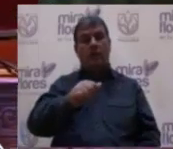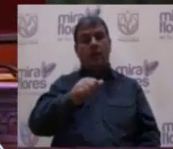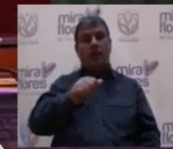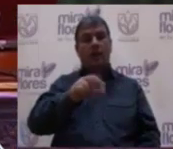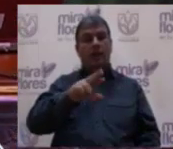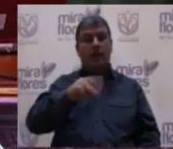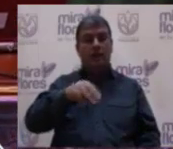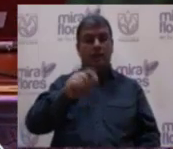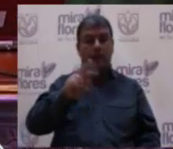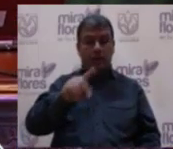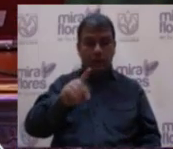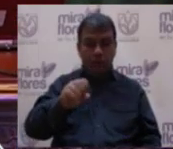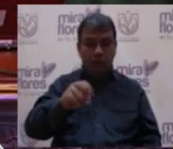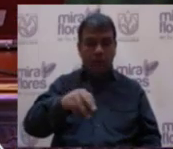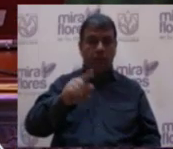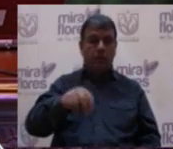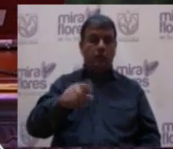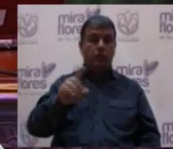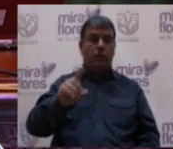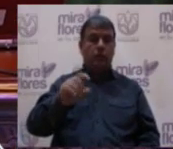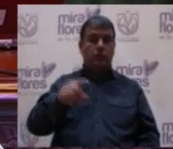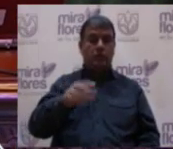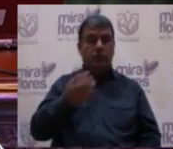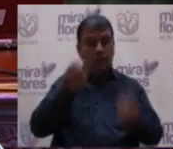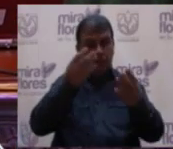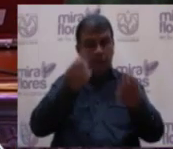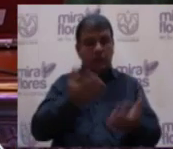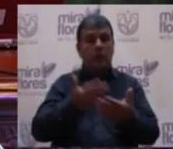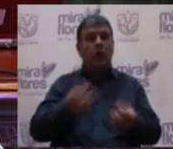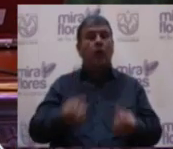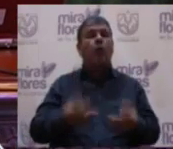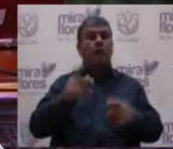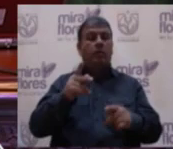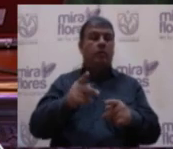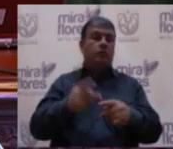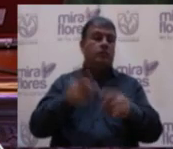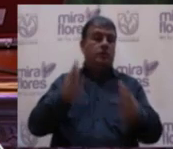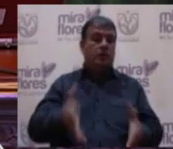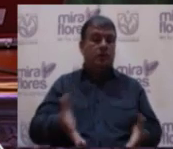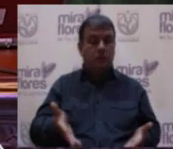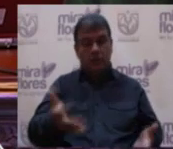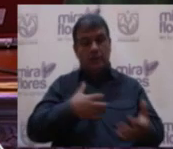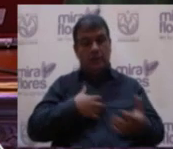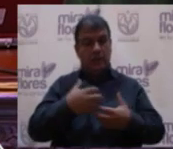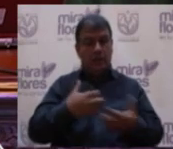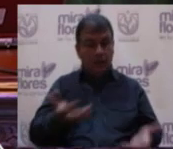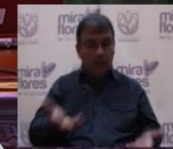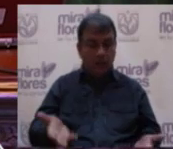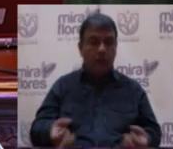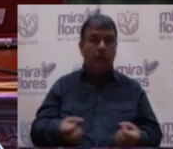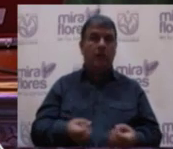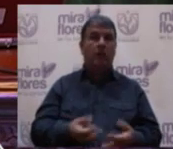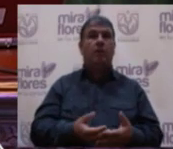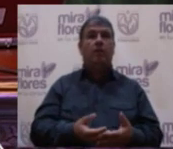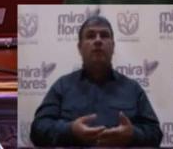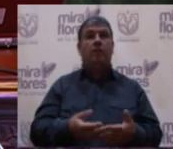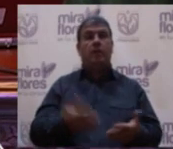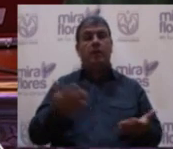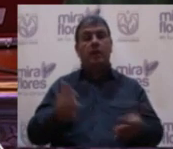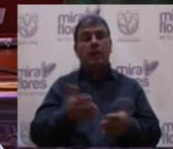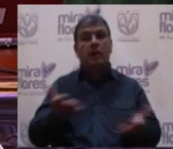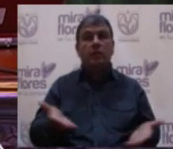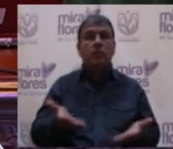Mendoza la información del caso, cuántos vecinos son los que se han quejado, en